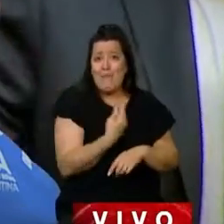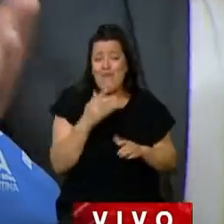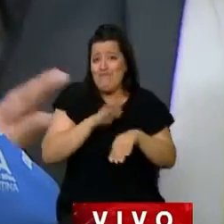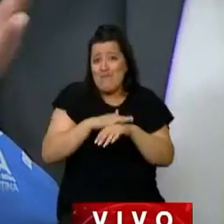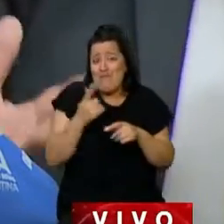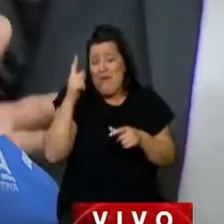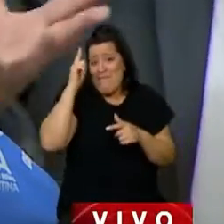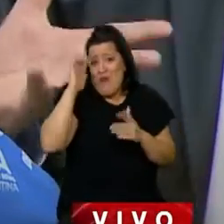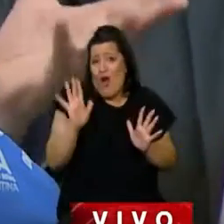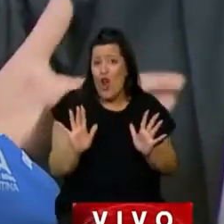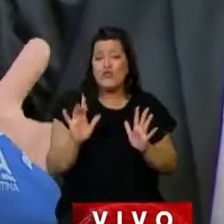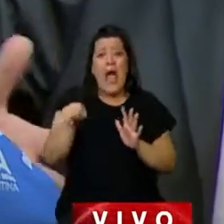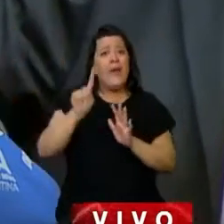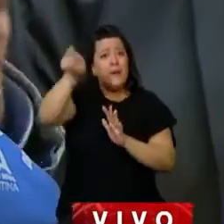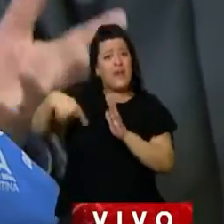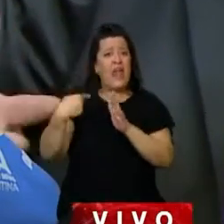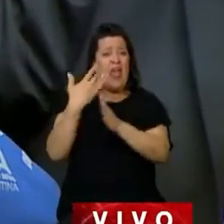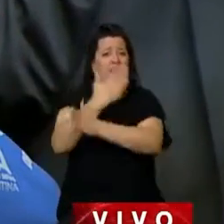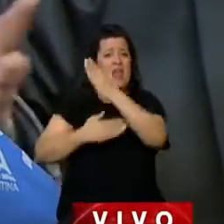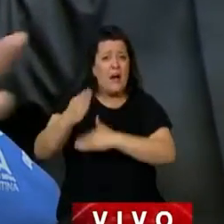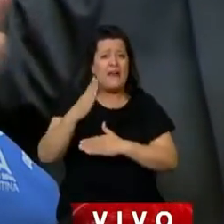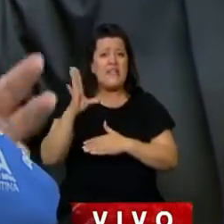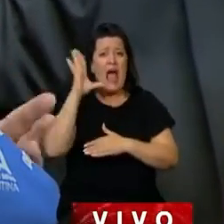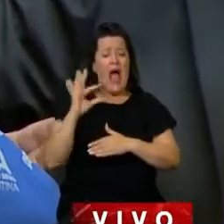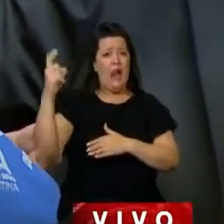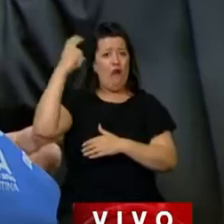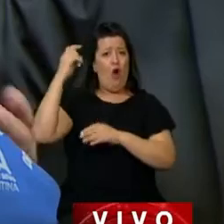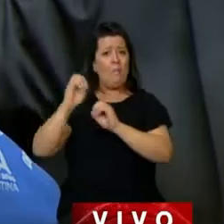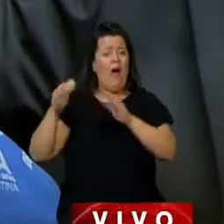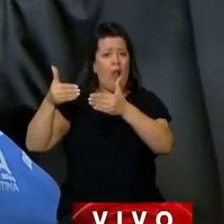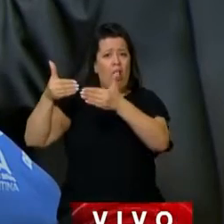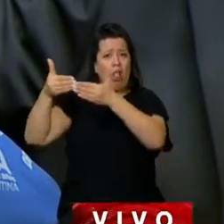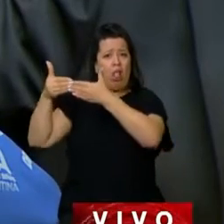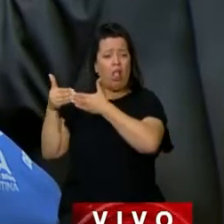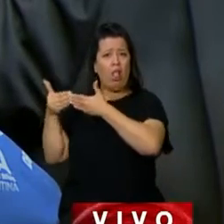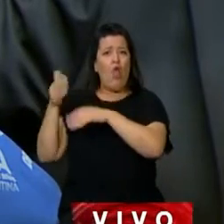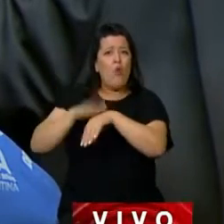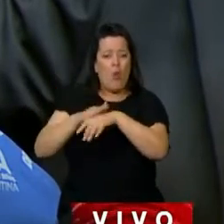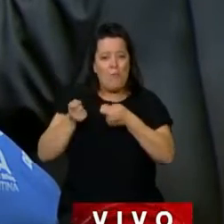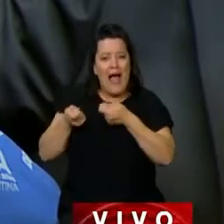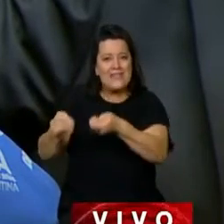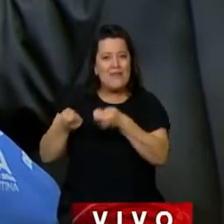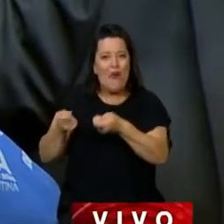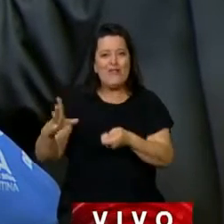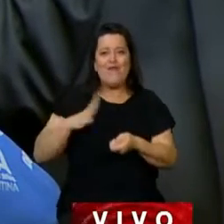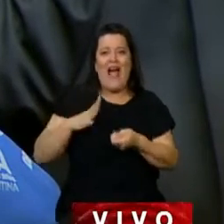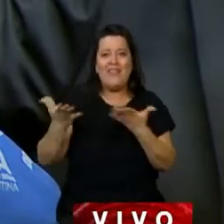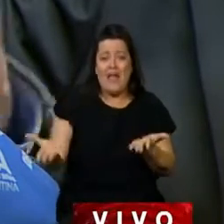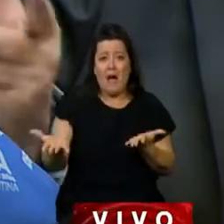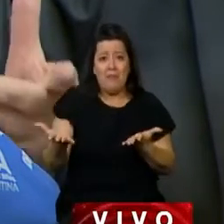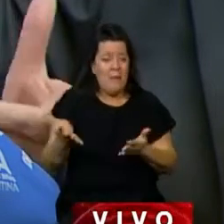persona que termina teniendo una discapacidad, una cuestión disfuncional, donde no tendría por qué tenerla